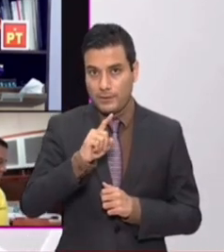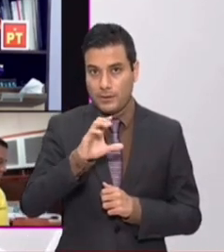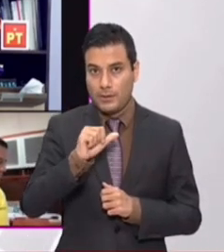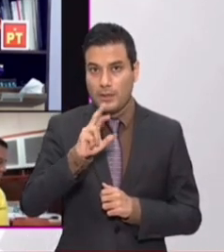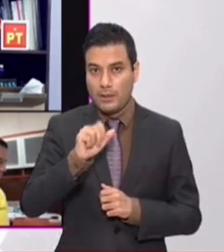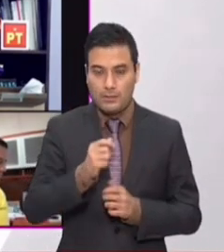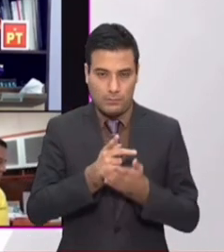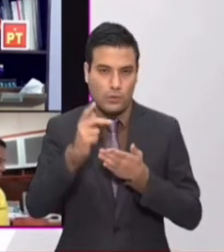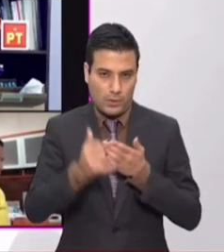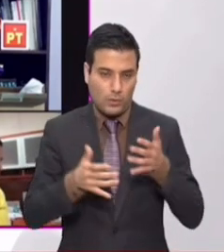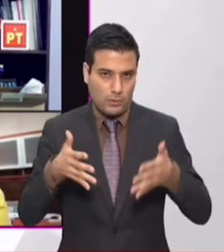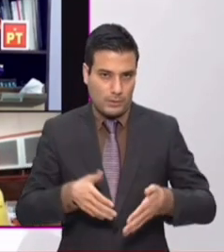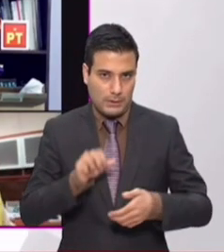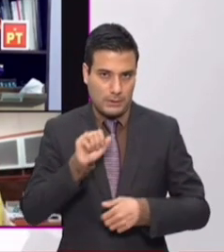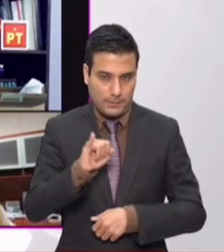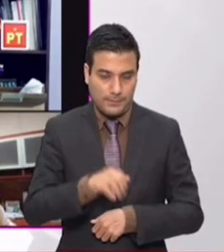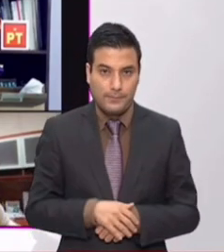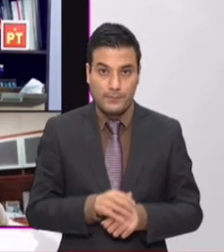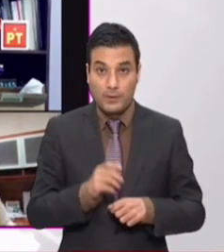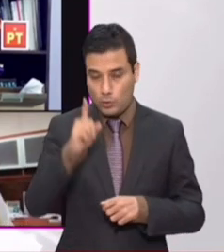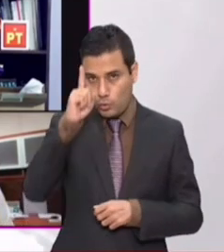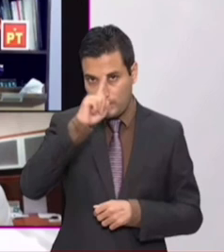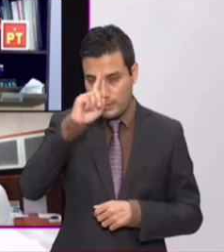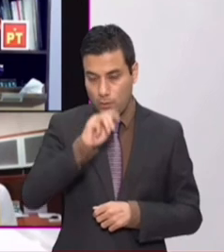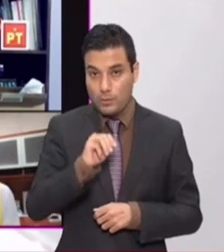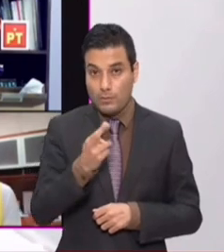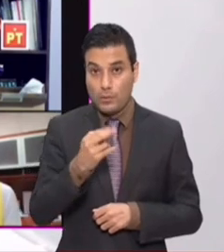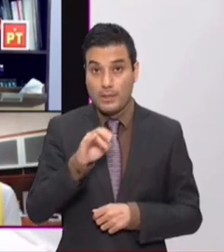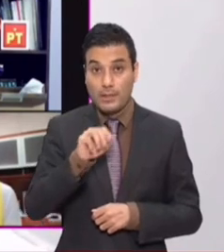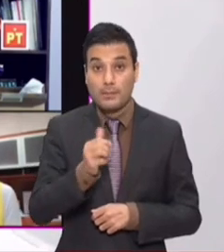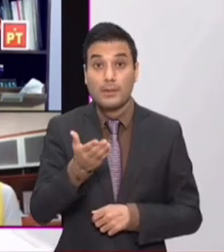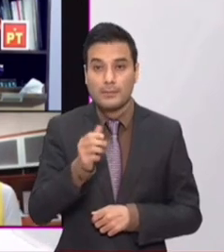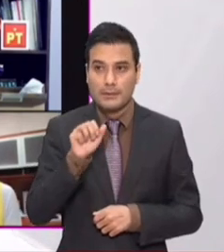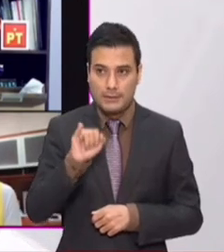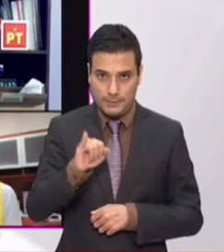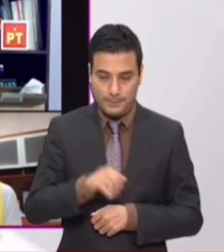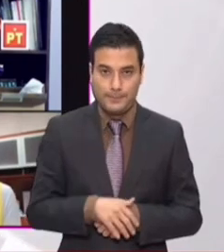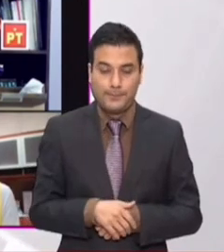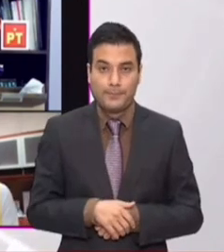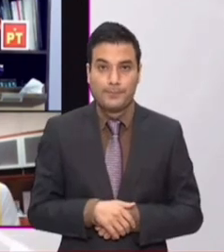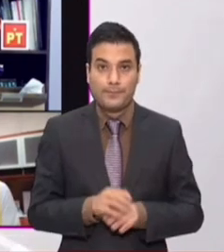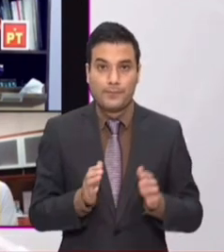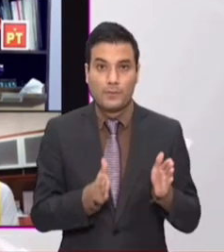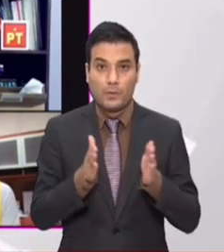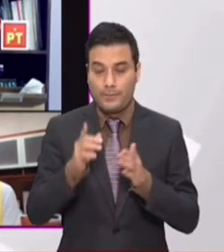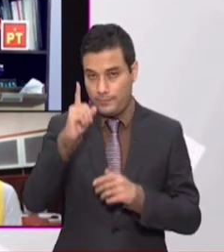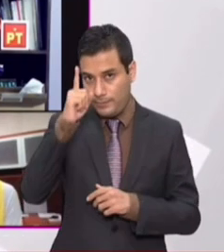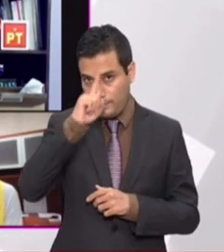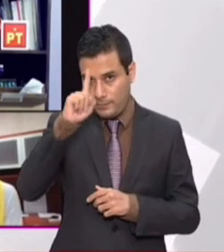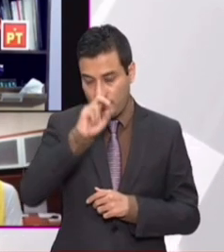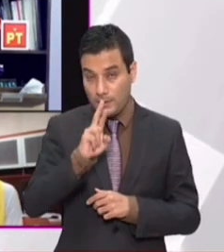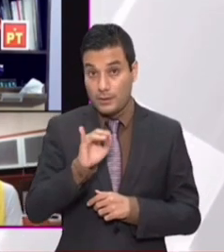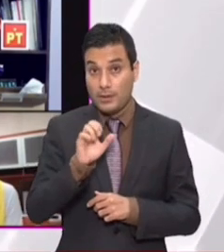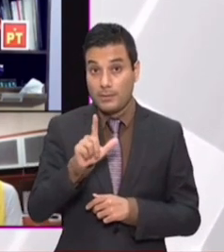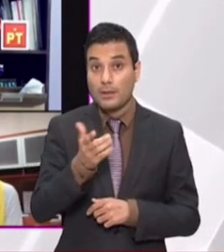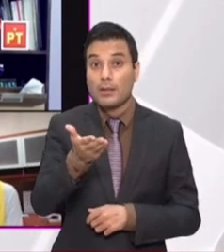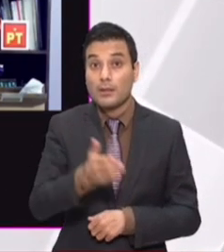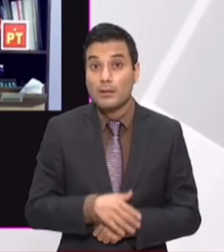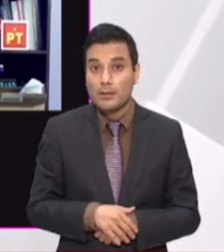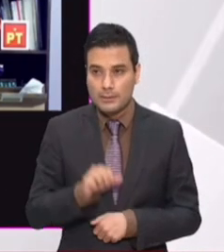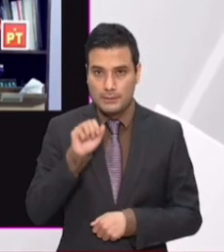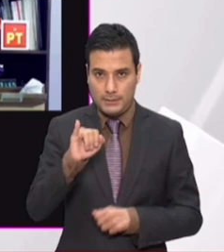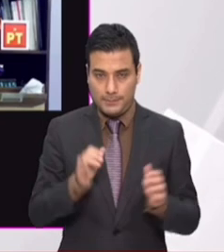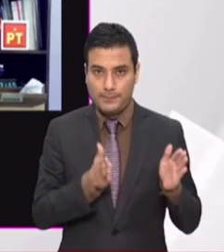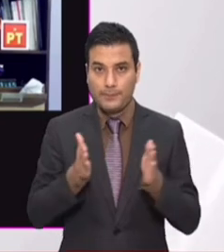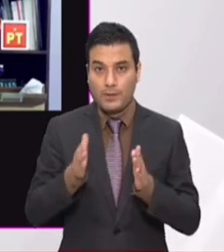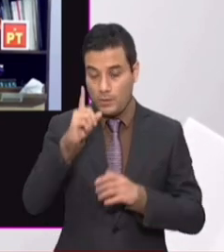Con el proyecto. Consejero Ciro Murayama. A favor del proyecto. Consejera Dania Rabel. A